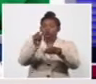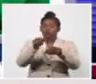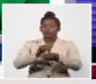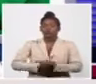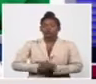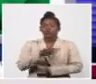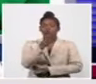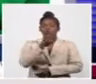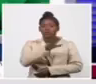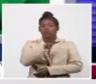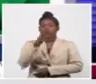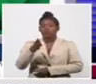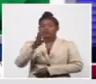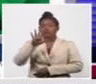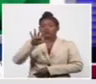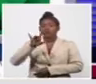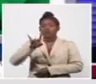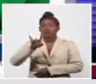59,